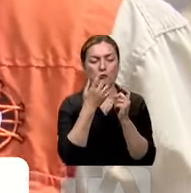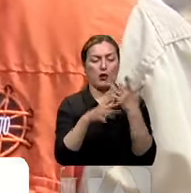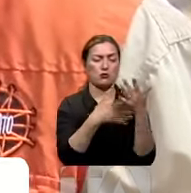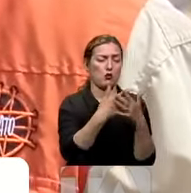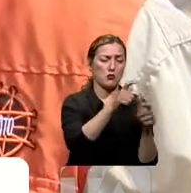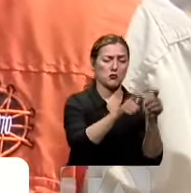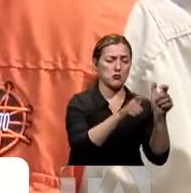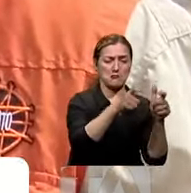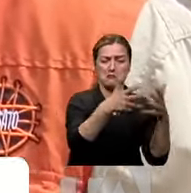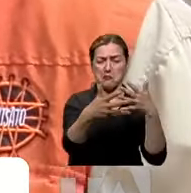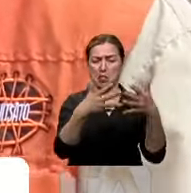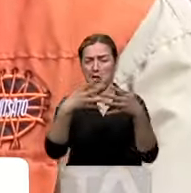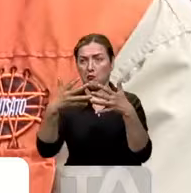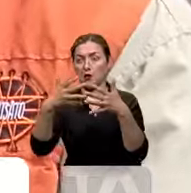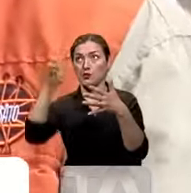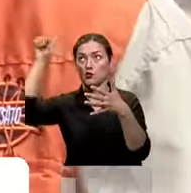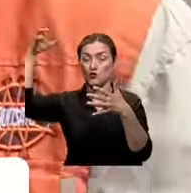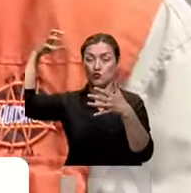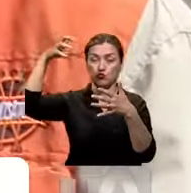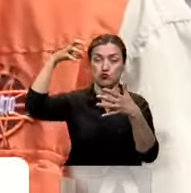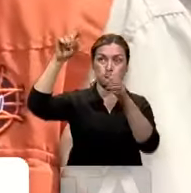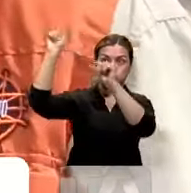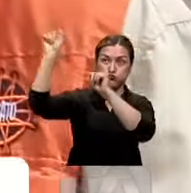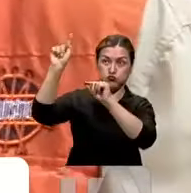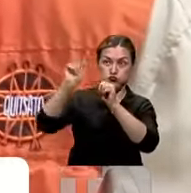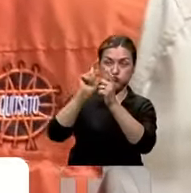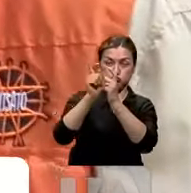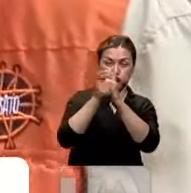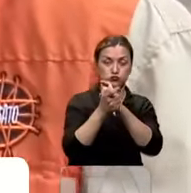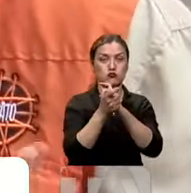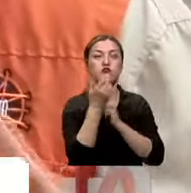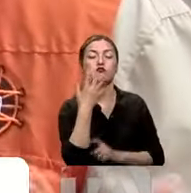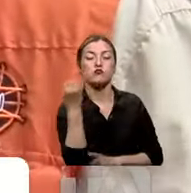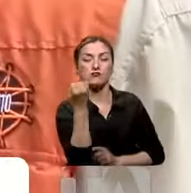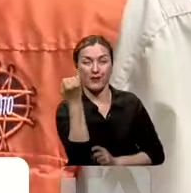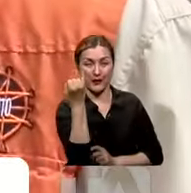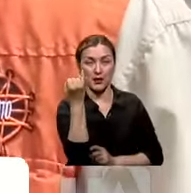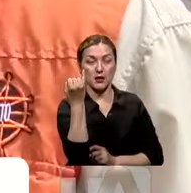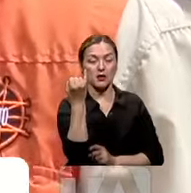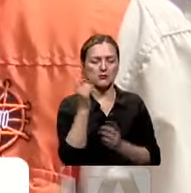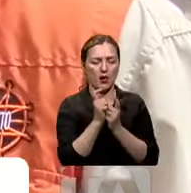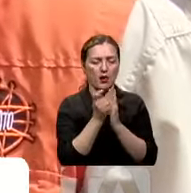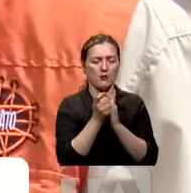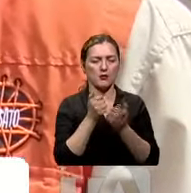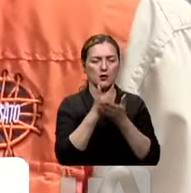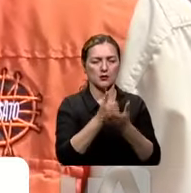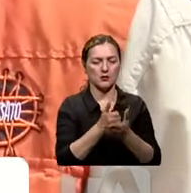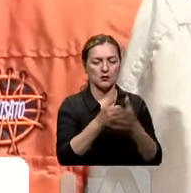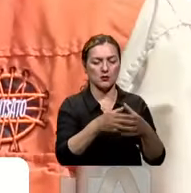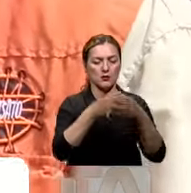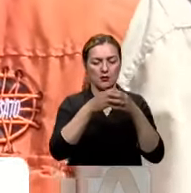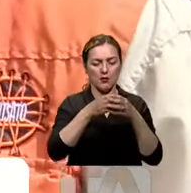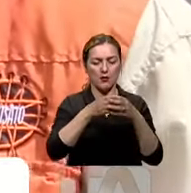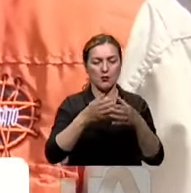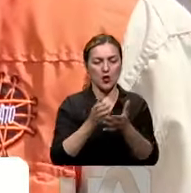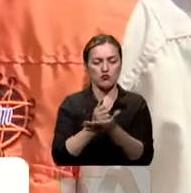en azúcares. Entonces los sabores de nuestra aguamiel, el chaguarmishki o el guarango, que es el fermento, son